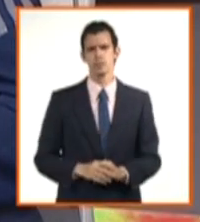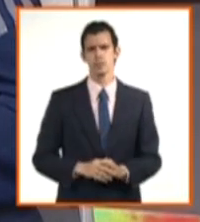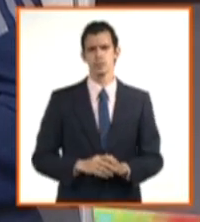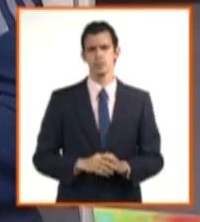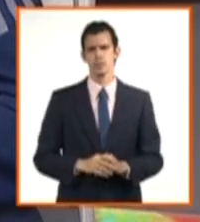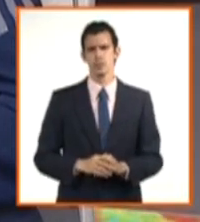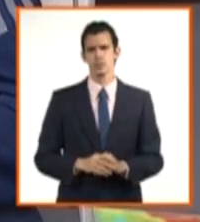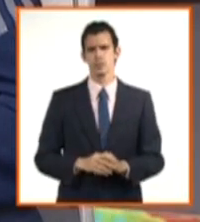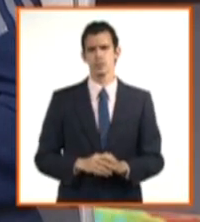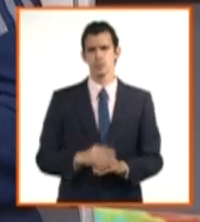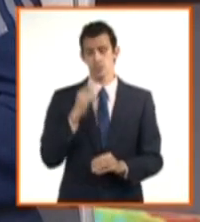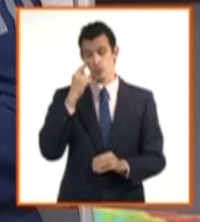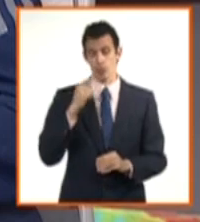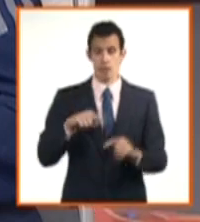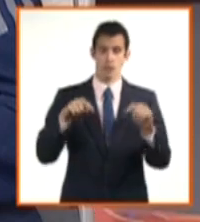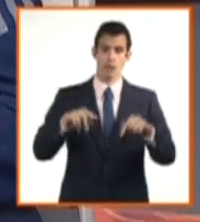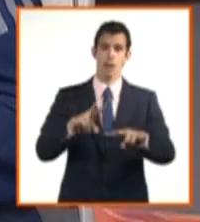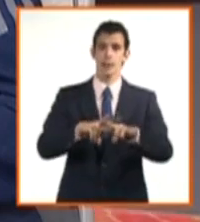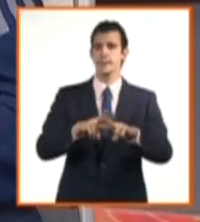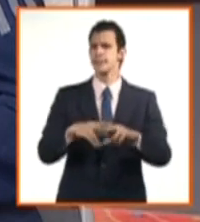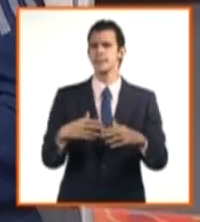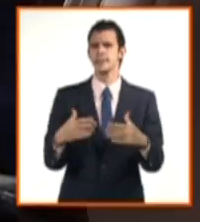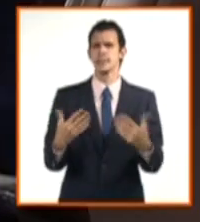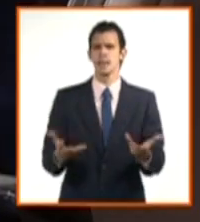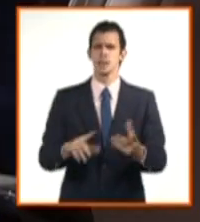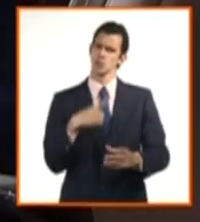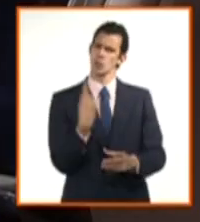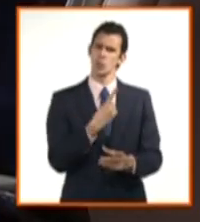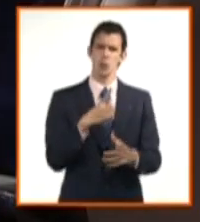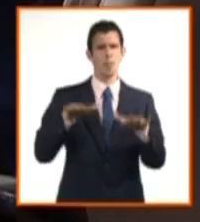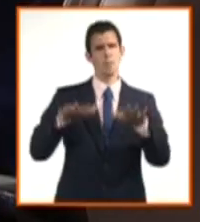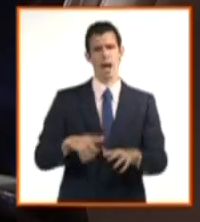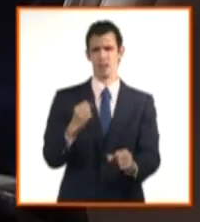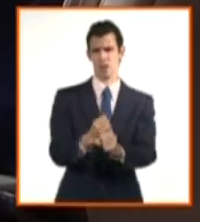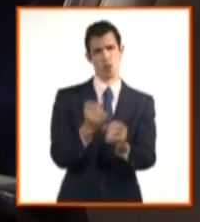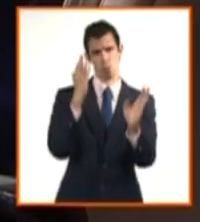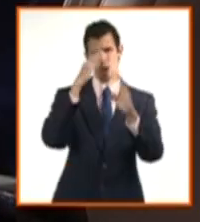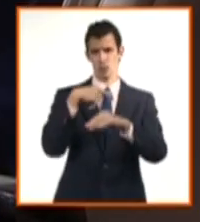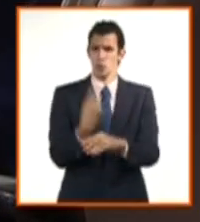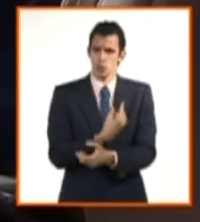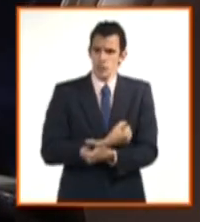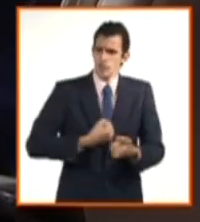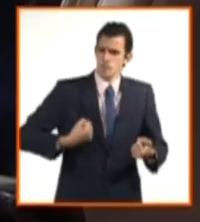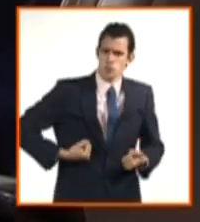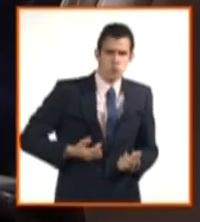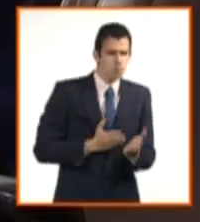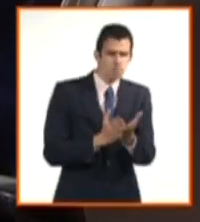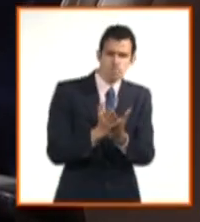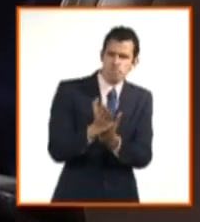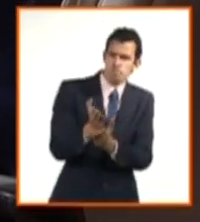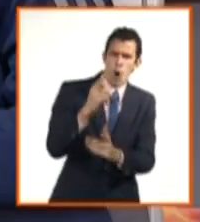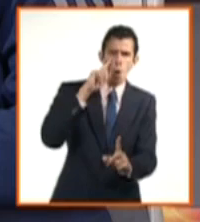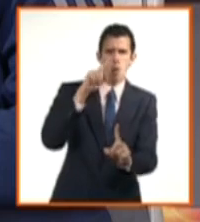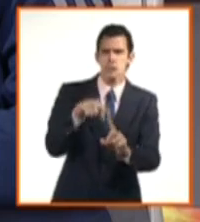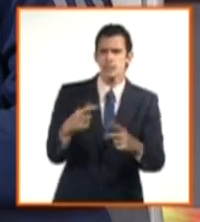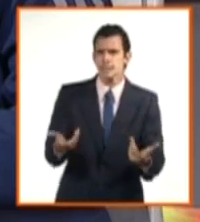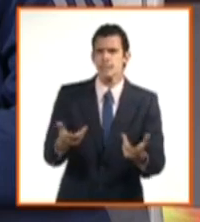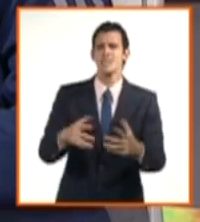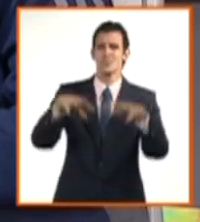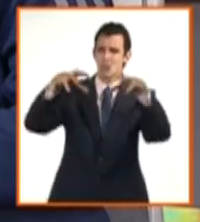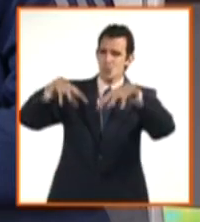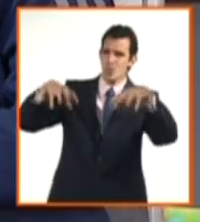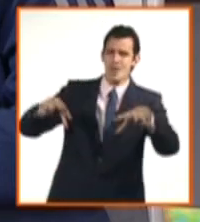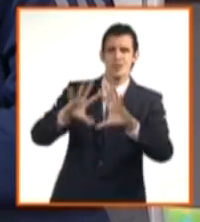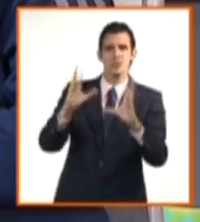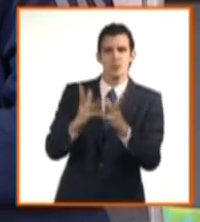de aminorar los daños que nos pudiera causar esta este fenómeno climatológico y se activaron en todos los